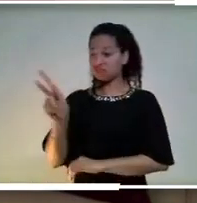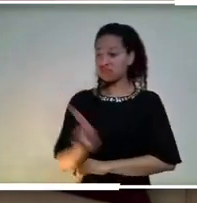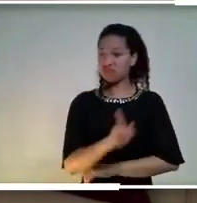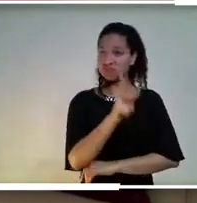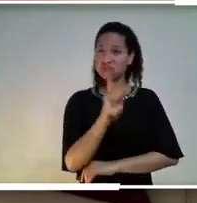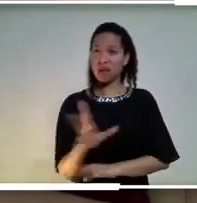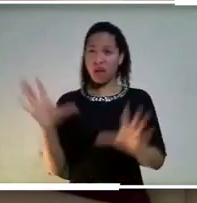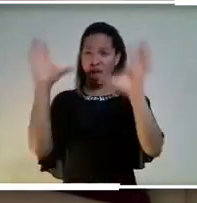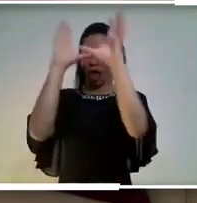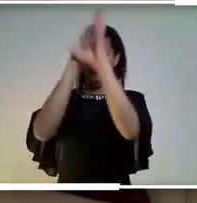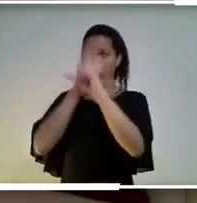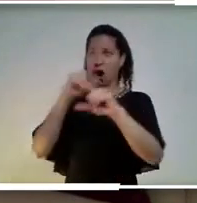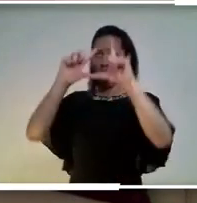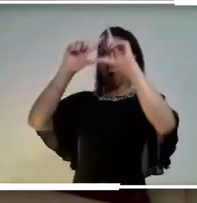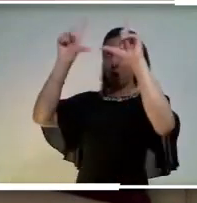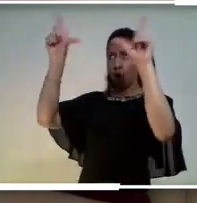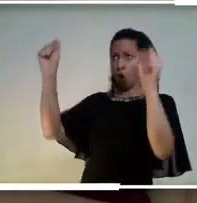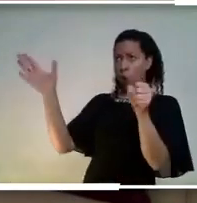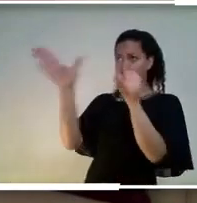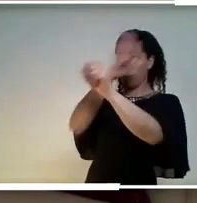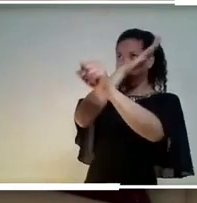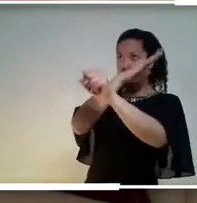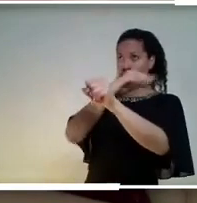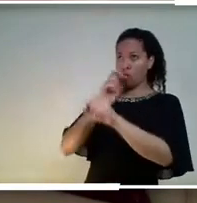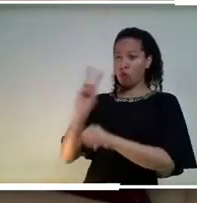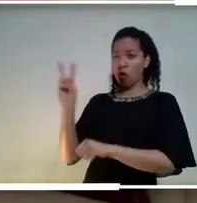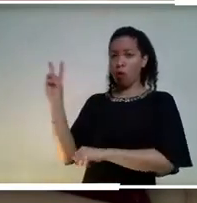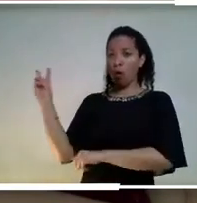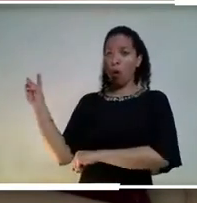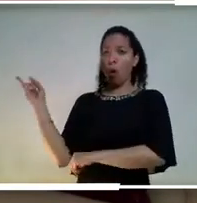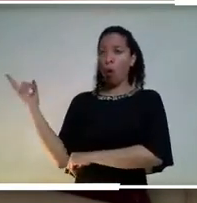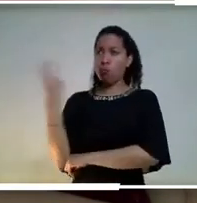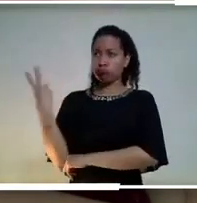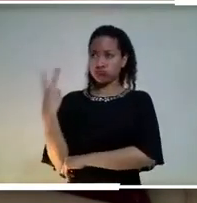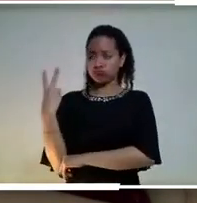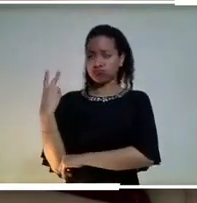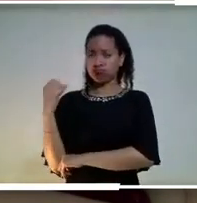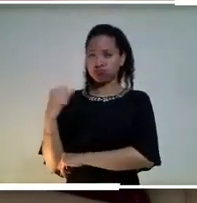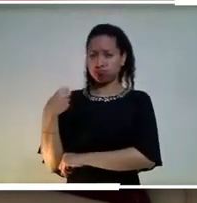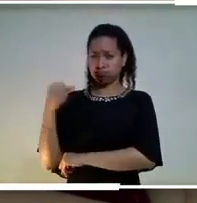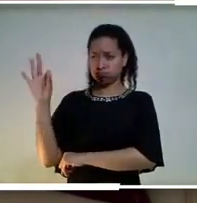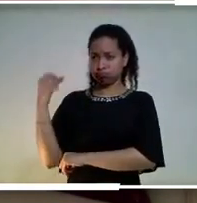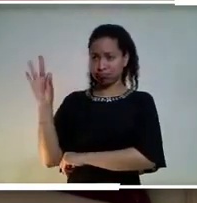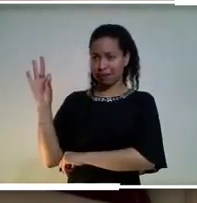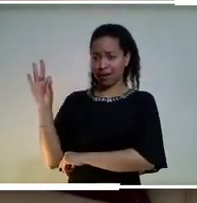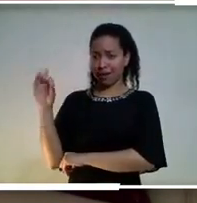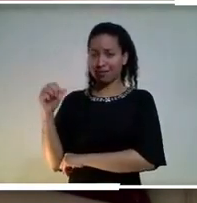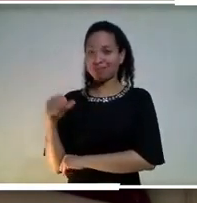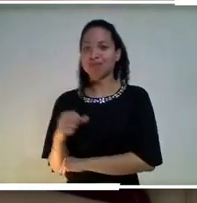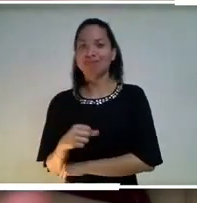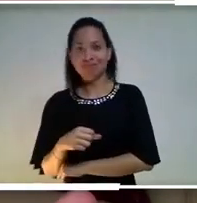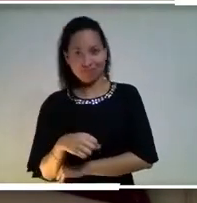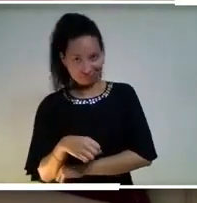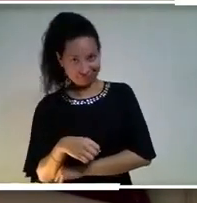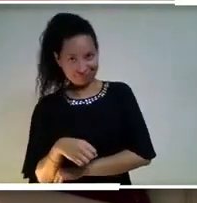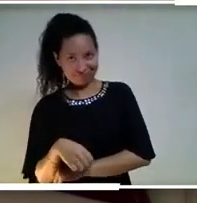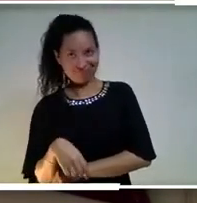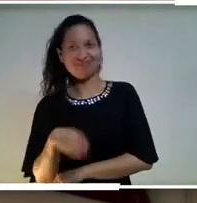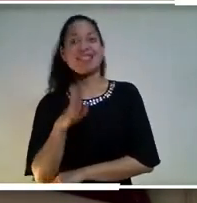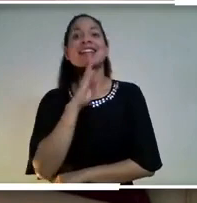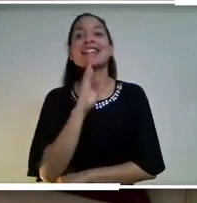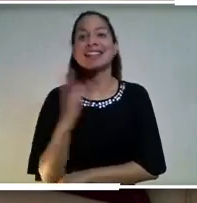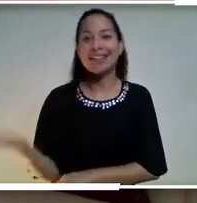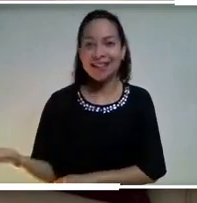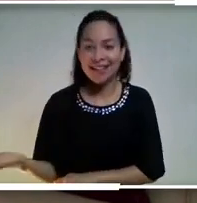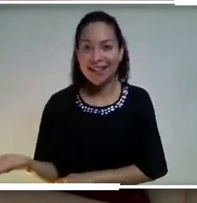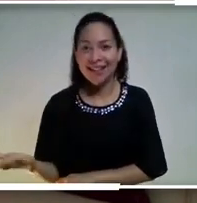bueno puede ser que haya alguien verdad creemos pero todavía hay cierta duda hay duda en alguno mis amigas y los muertos